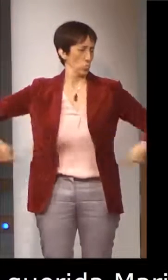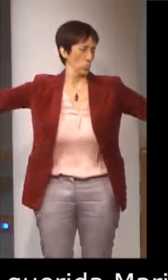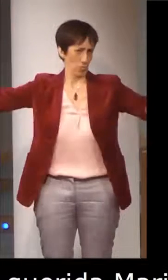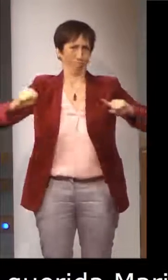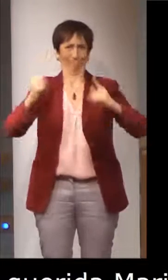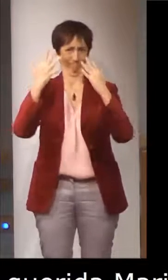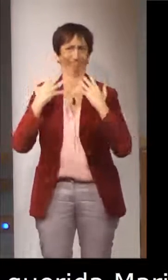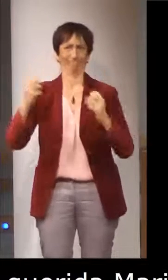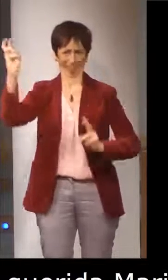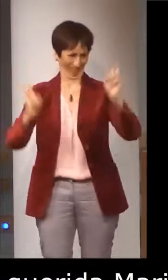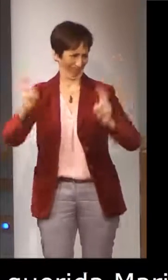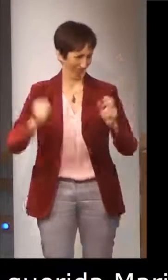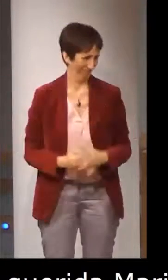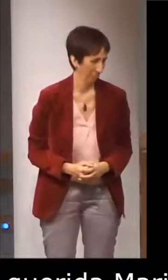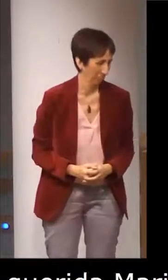españolas.